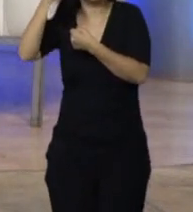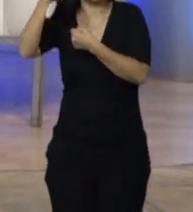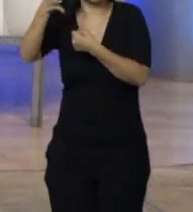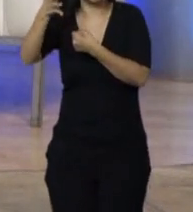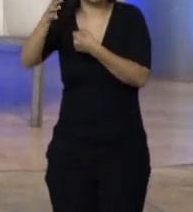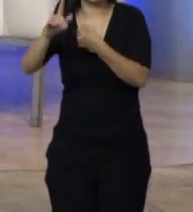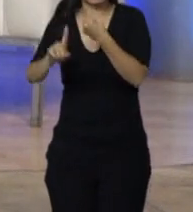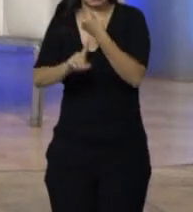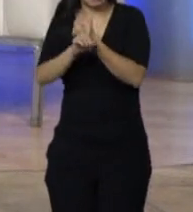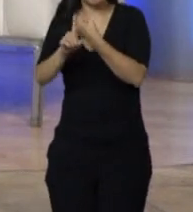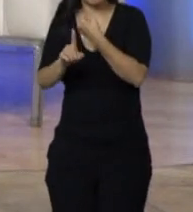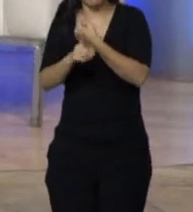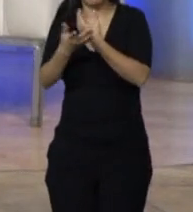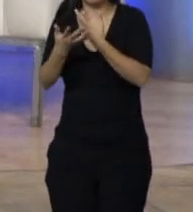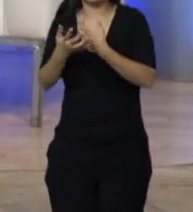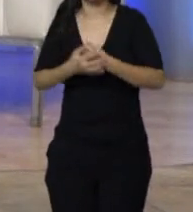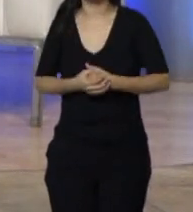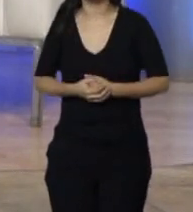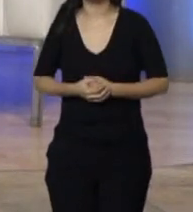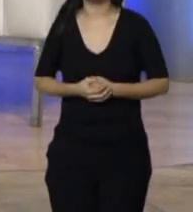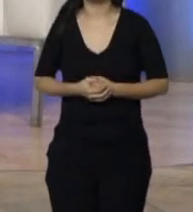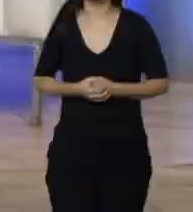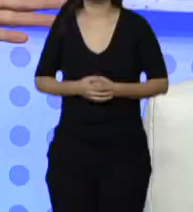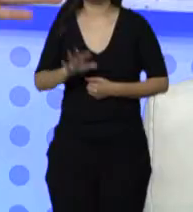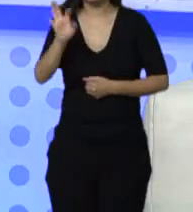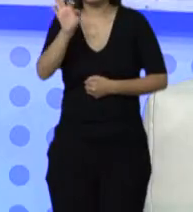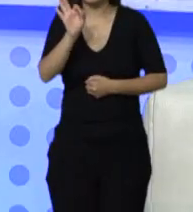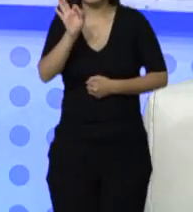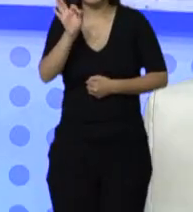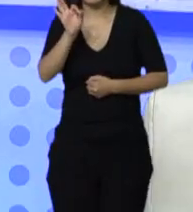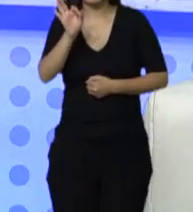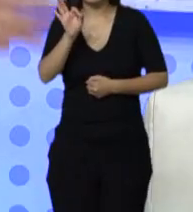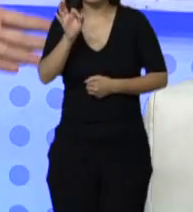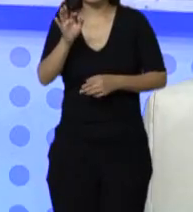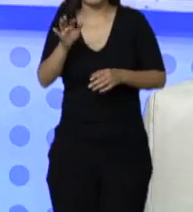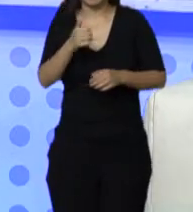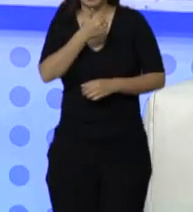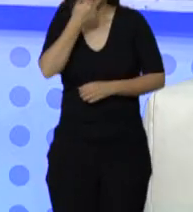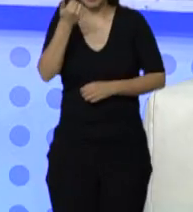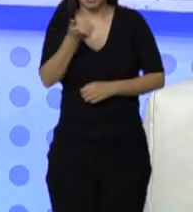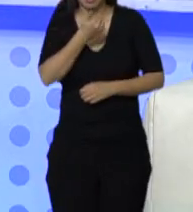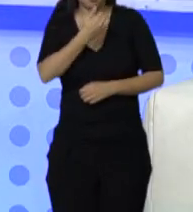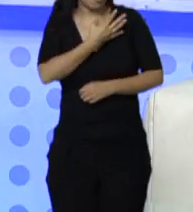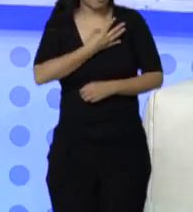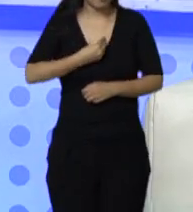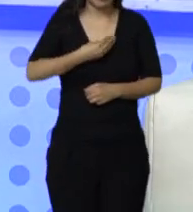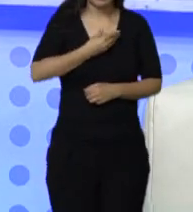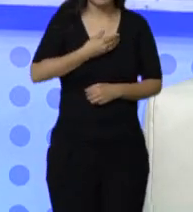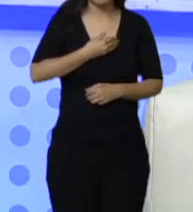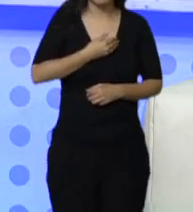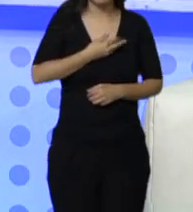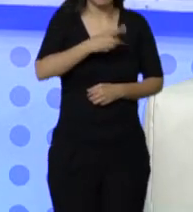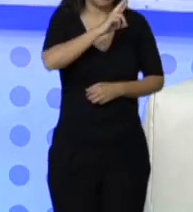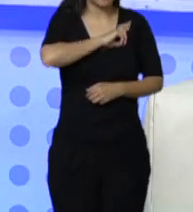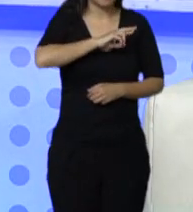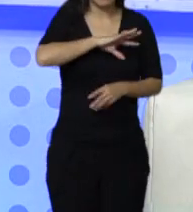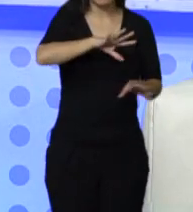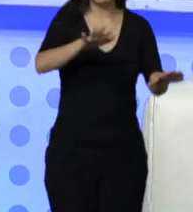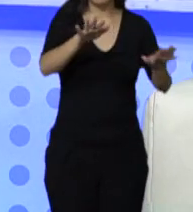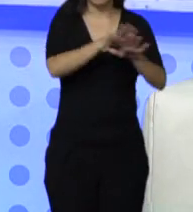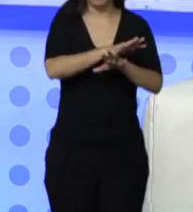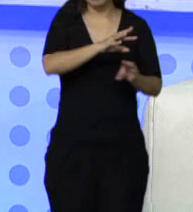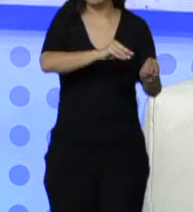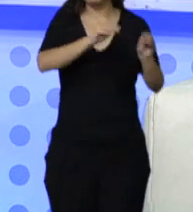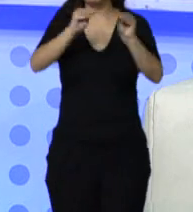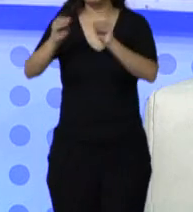la apreciación del público cambiar el alumno a su hijo a una institución probablemente por el modelo y en su